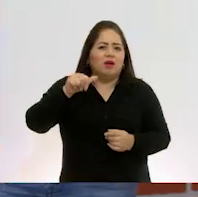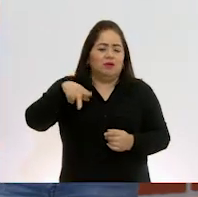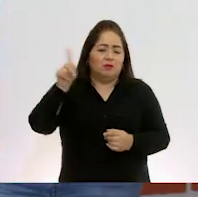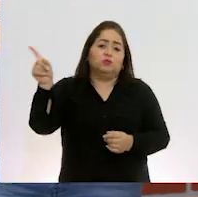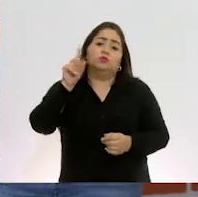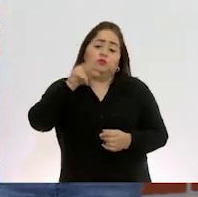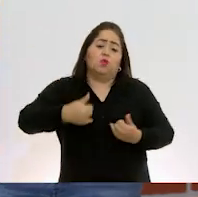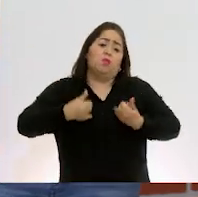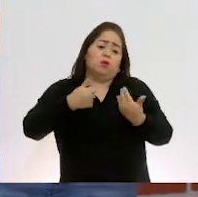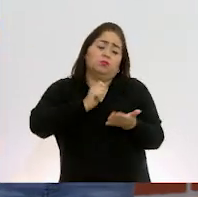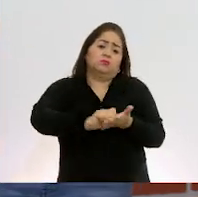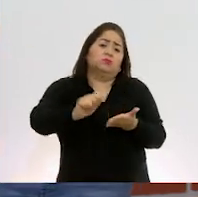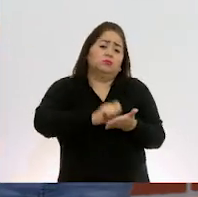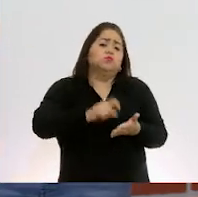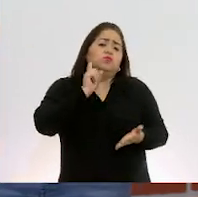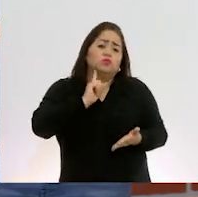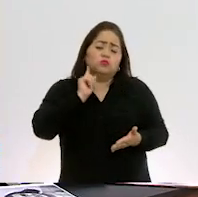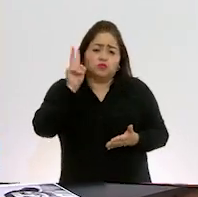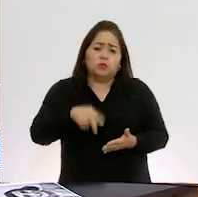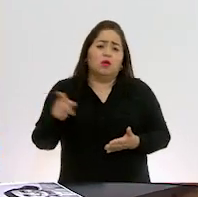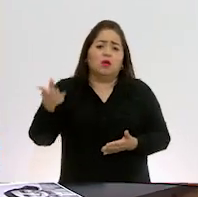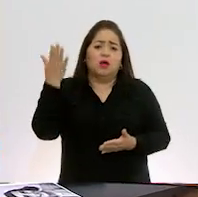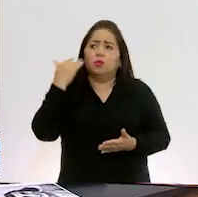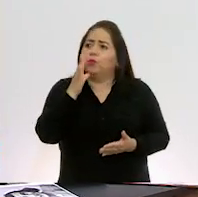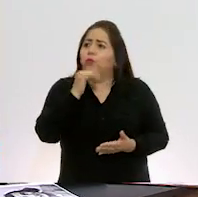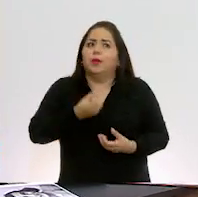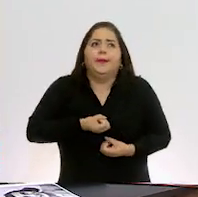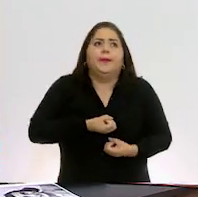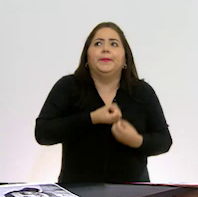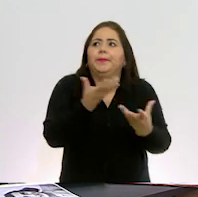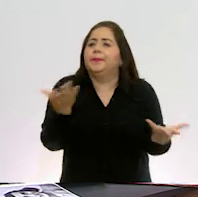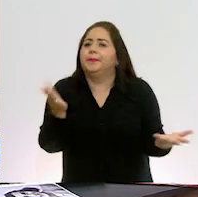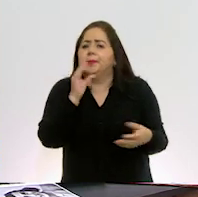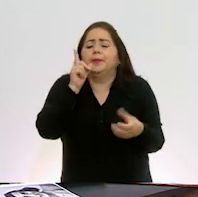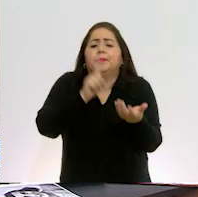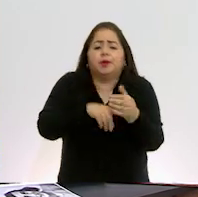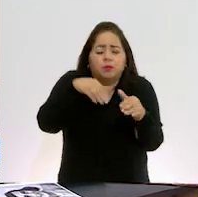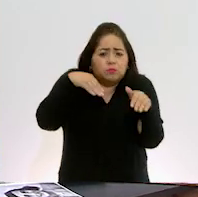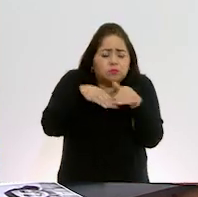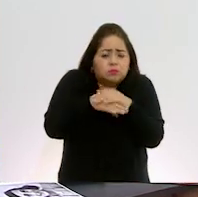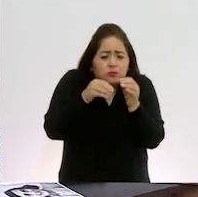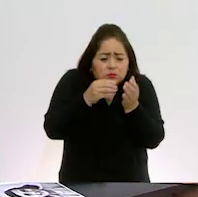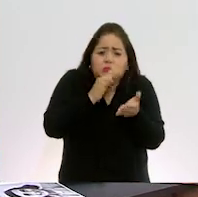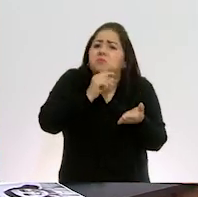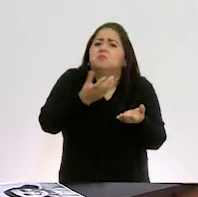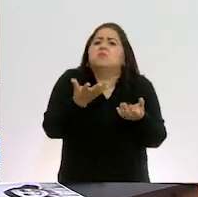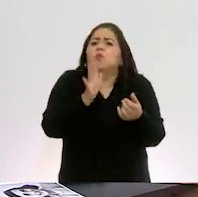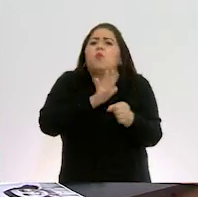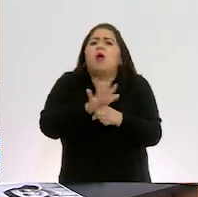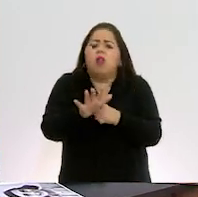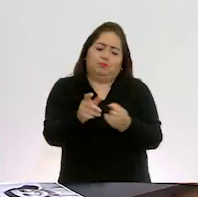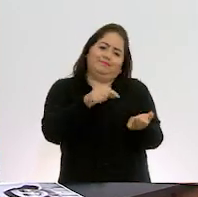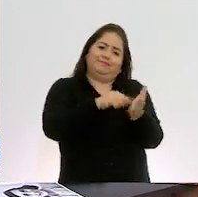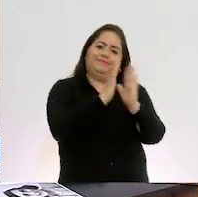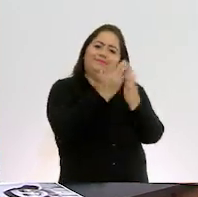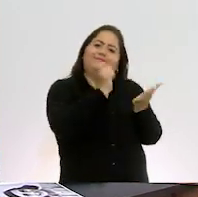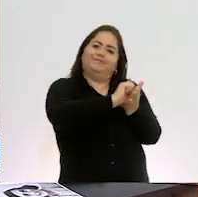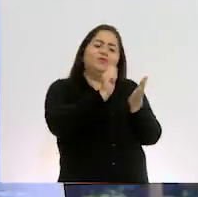joven escritora en donde ella pues no podía expresar cómo se sentía y lo único que tenía pues era este